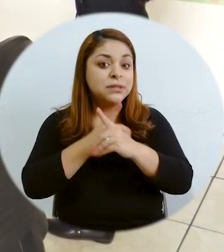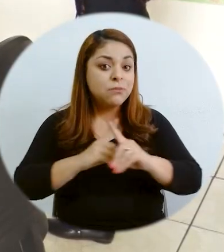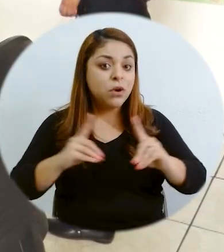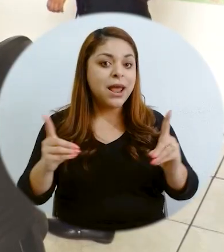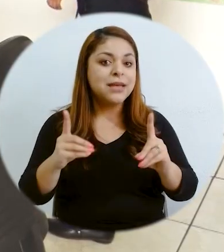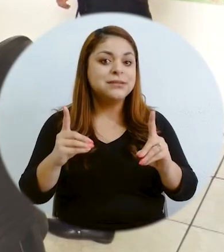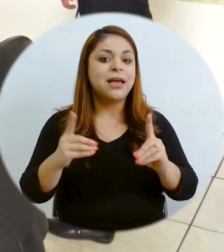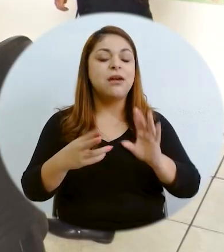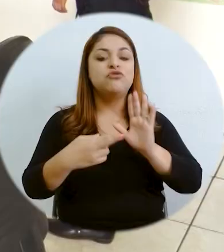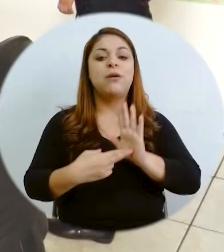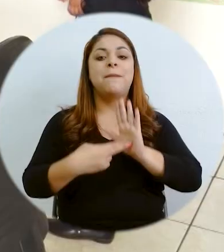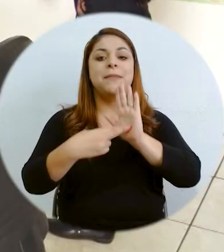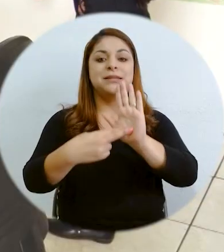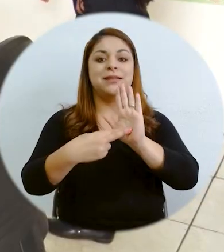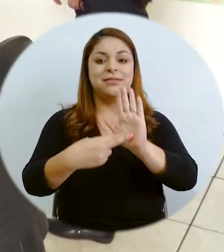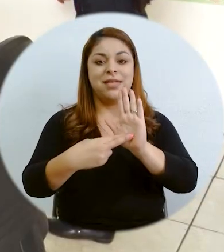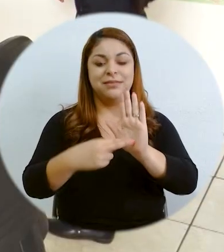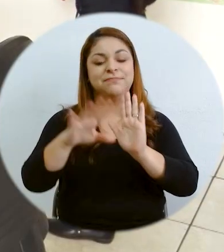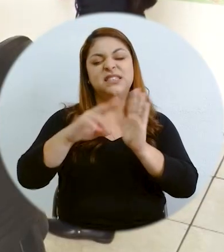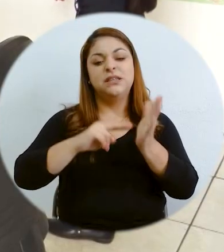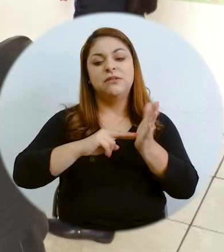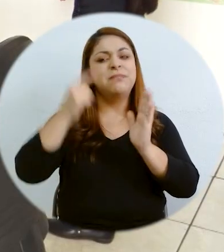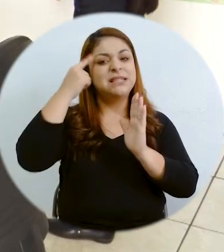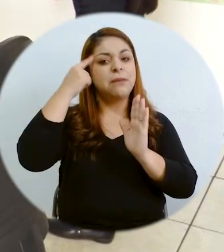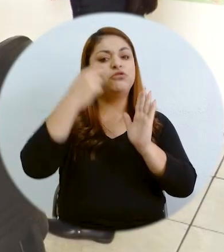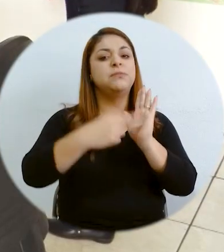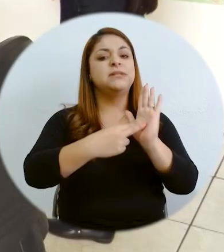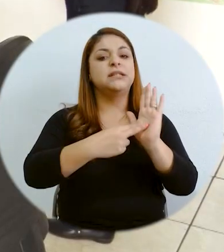democracia desde la representatividad, de que voy,